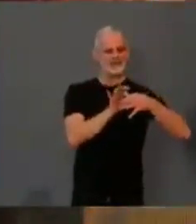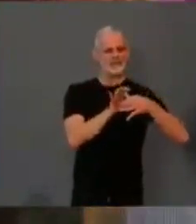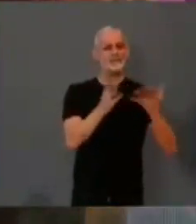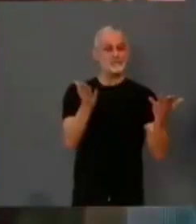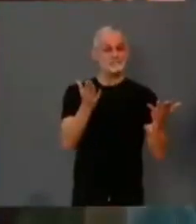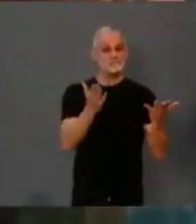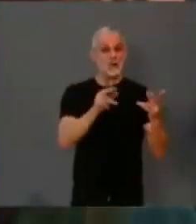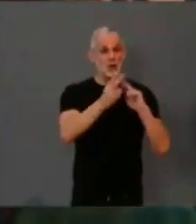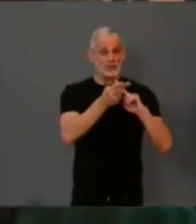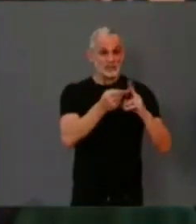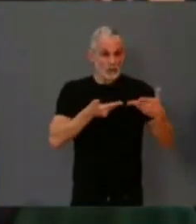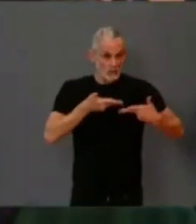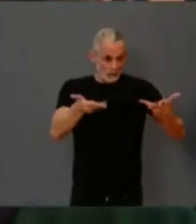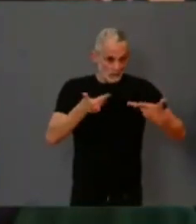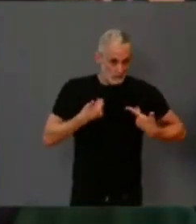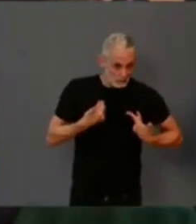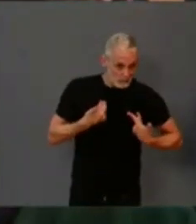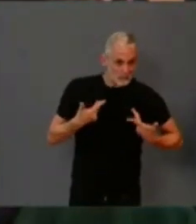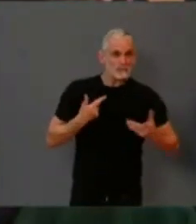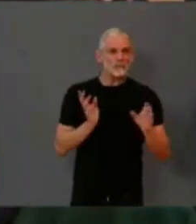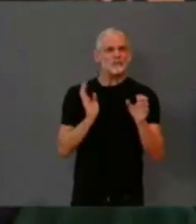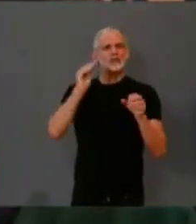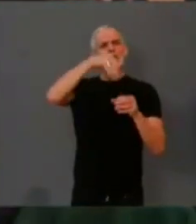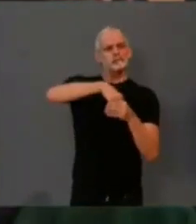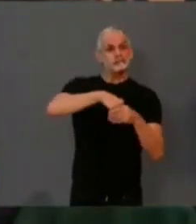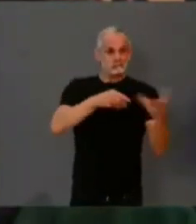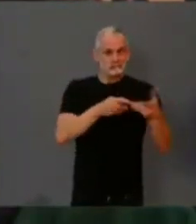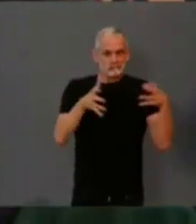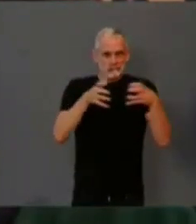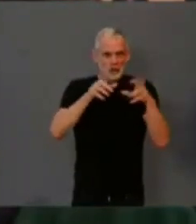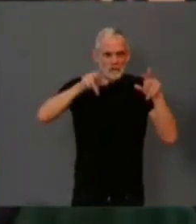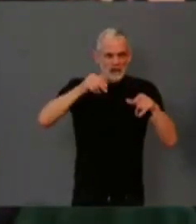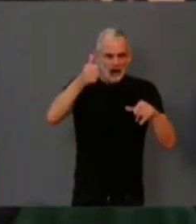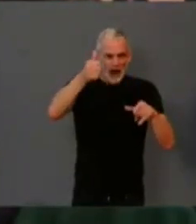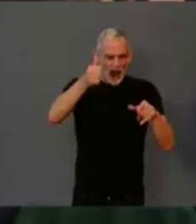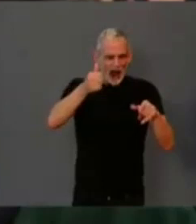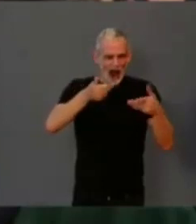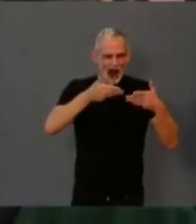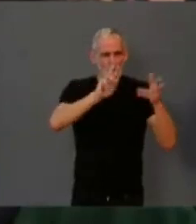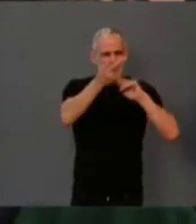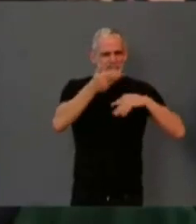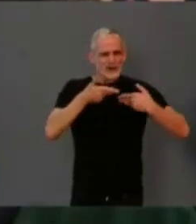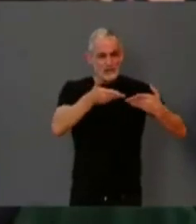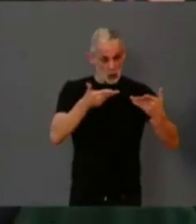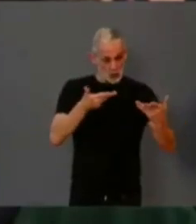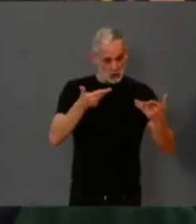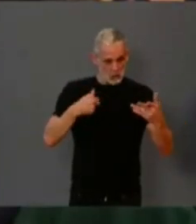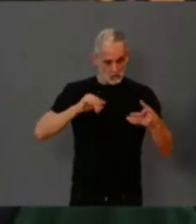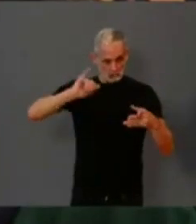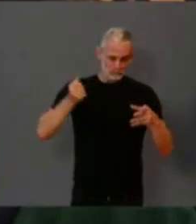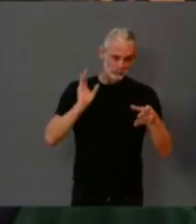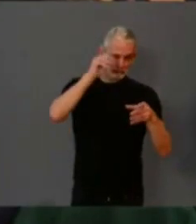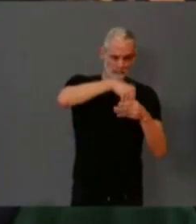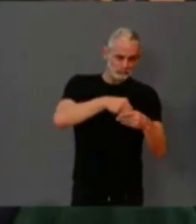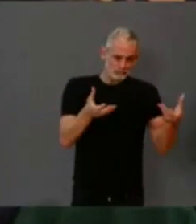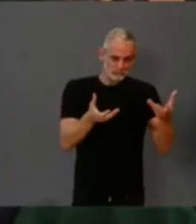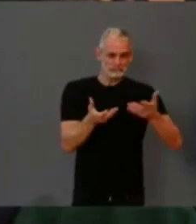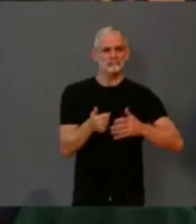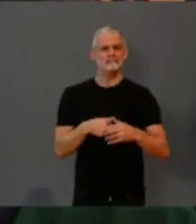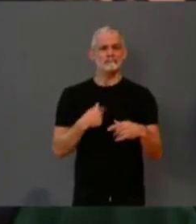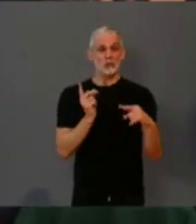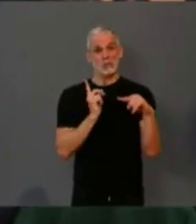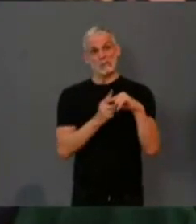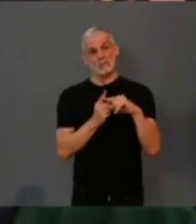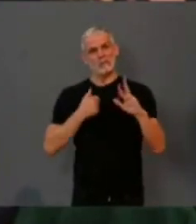que nos invitó gentilmente a sumarnos a este hermoso plan a la idea es sumarnos